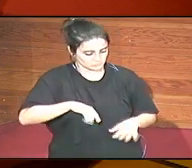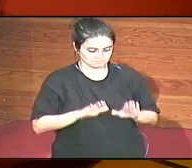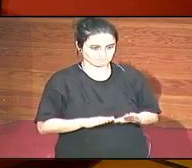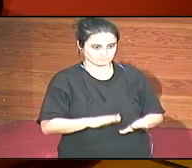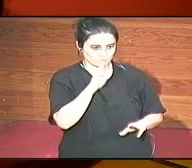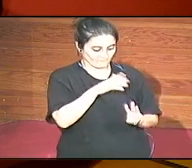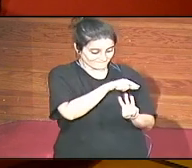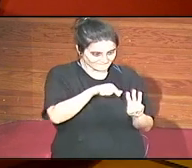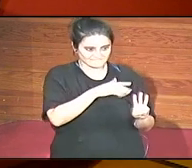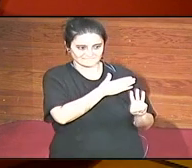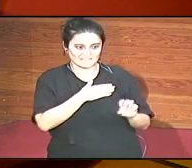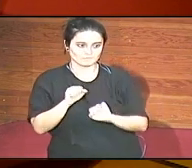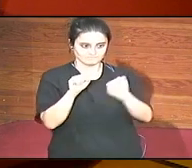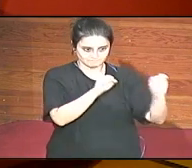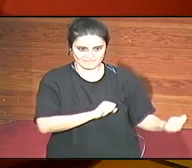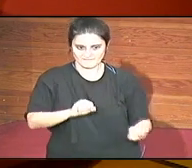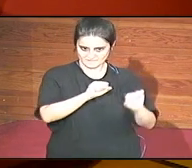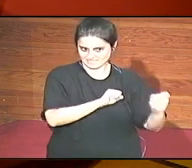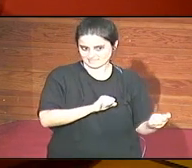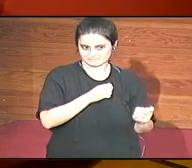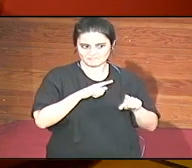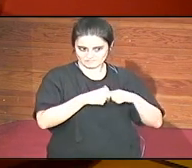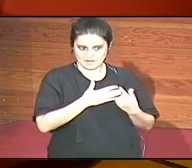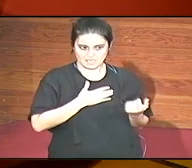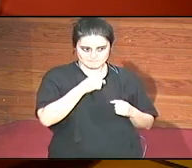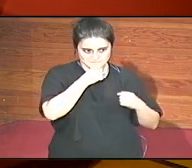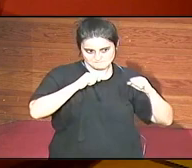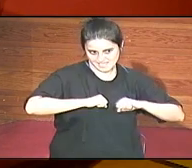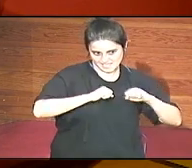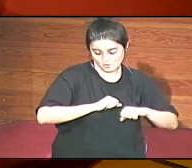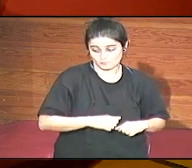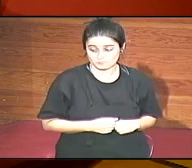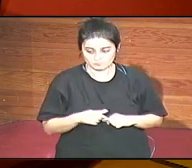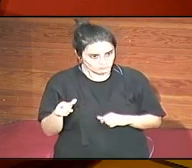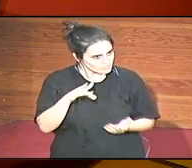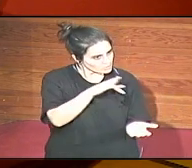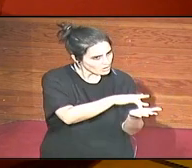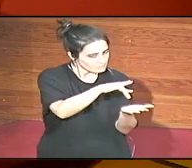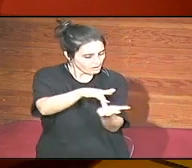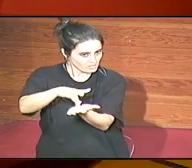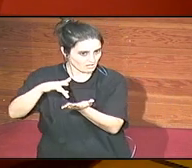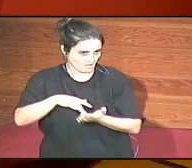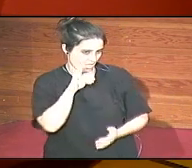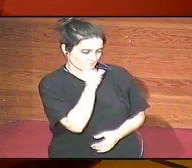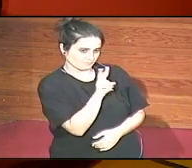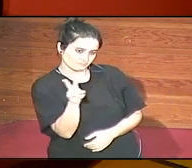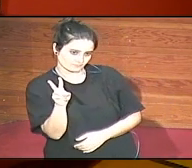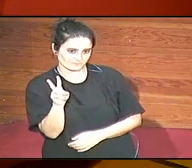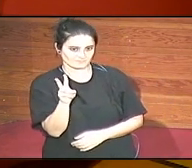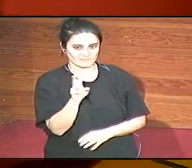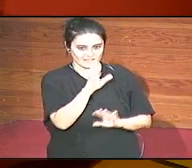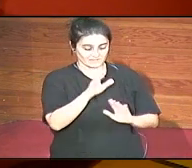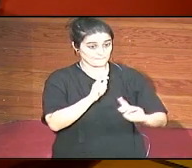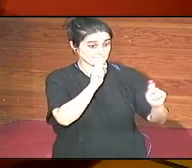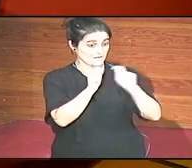familia a sus las ancianas de su familia eso es algo que me encontró también muchas veces los periodistas y otra vez me tiró